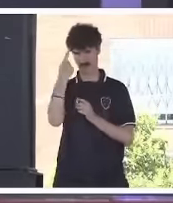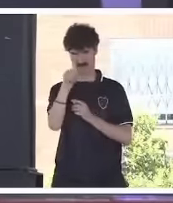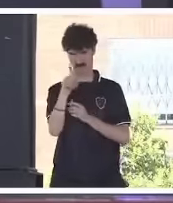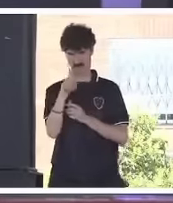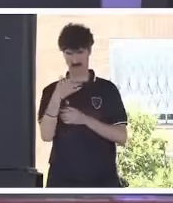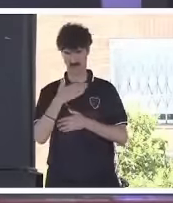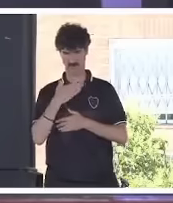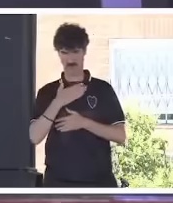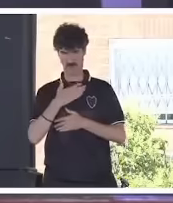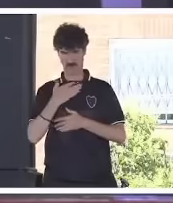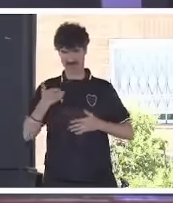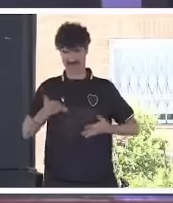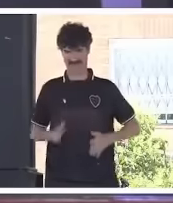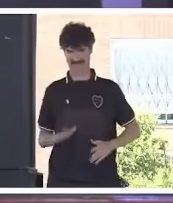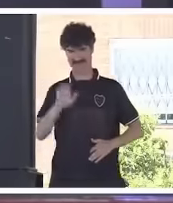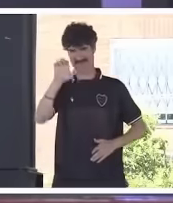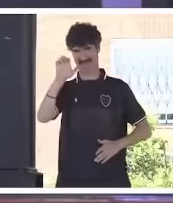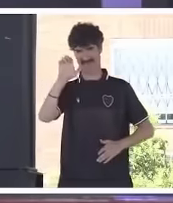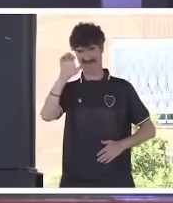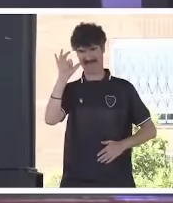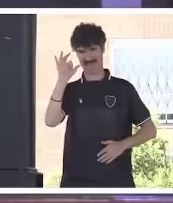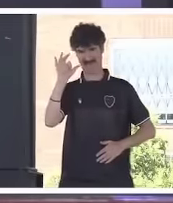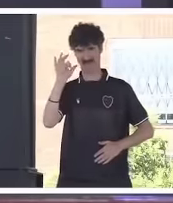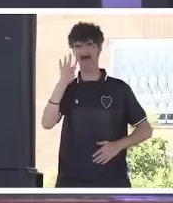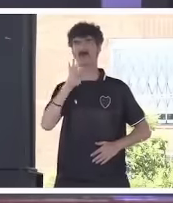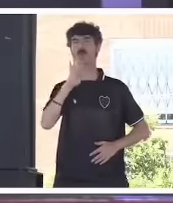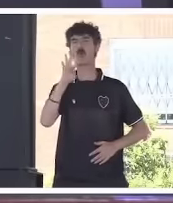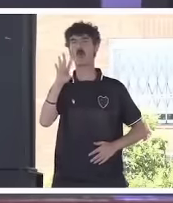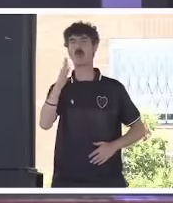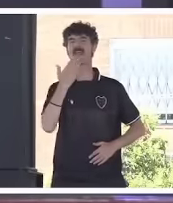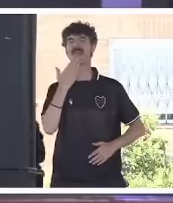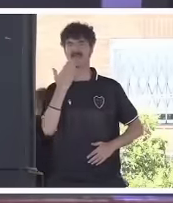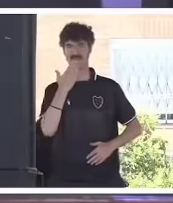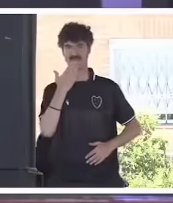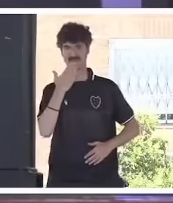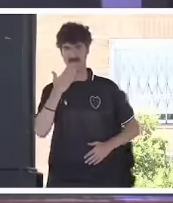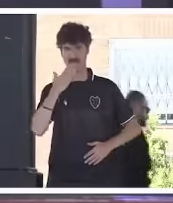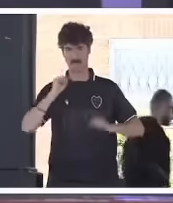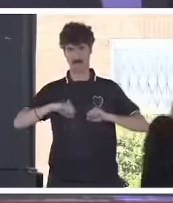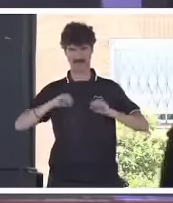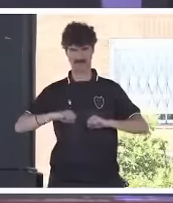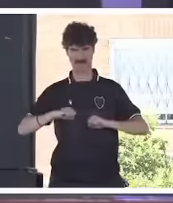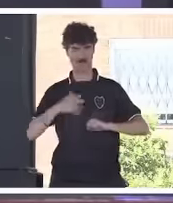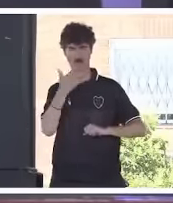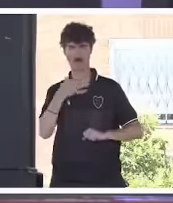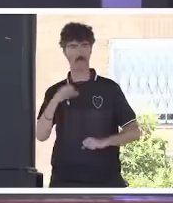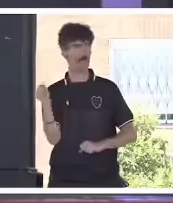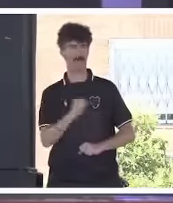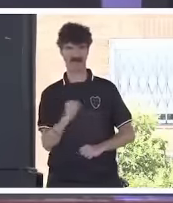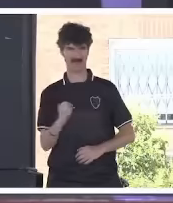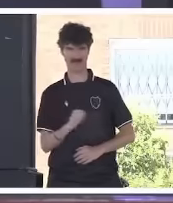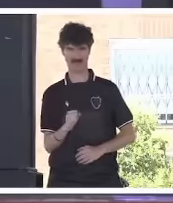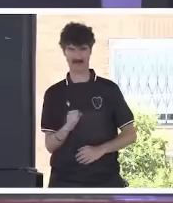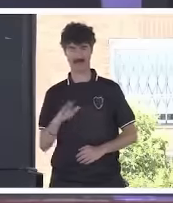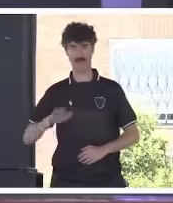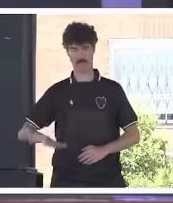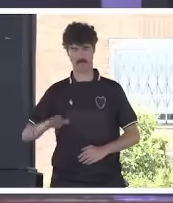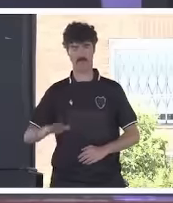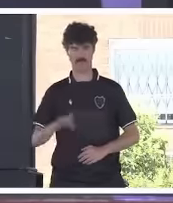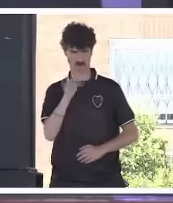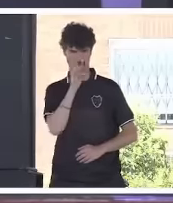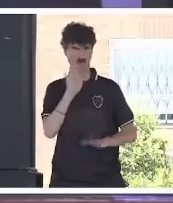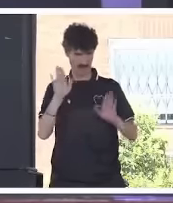tengo 2 hijas. La mayor tiene 4 años, una persona maravillosa. Y mira que es pequeña